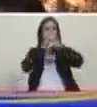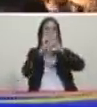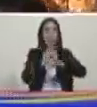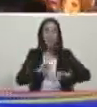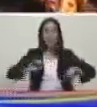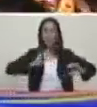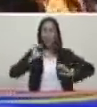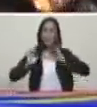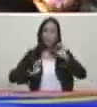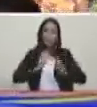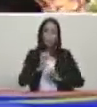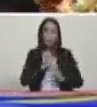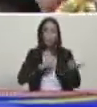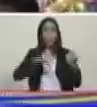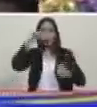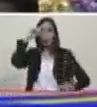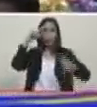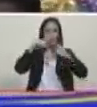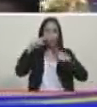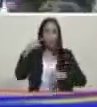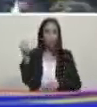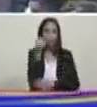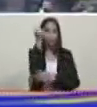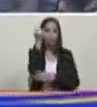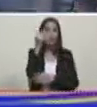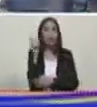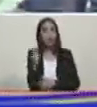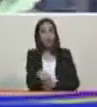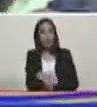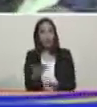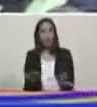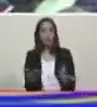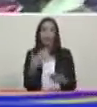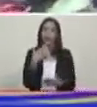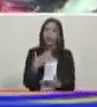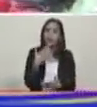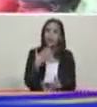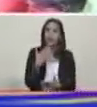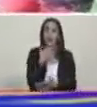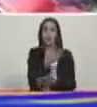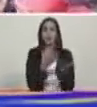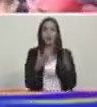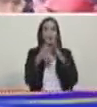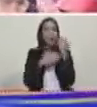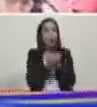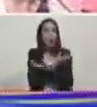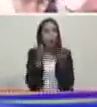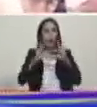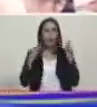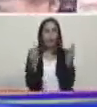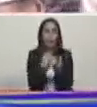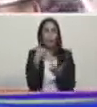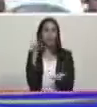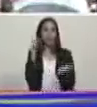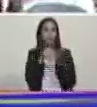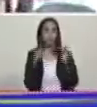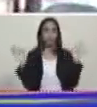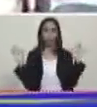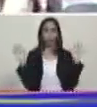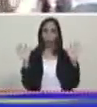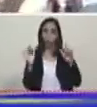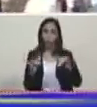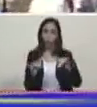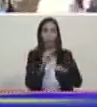emoción, nuestro entusiasmo y el agradecimiento a toda la familia caraqueña que se movilizó por miles